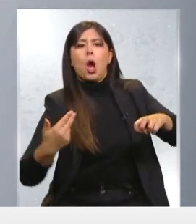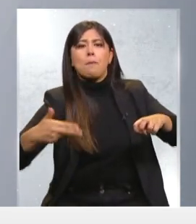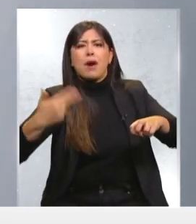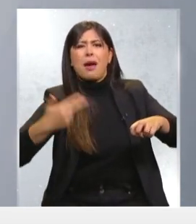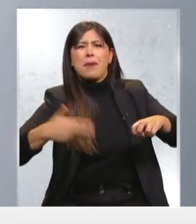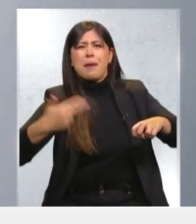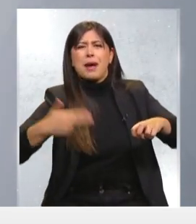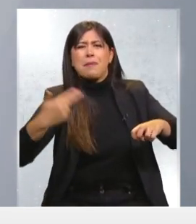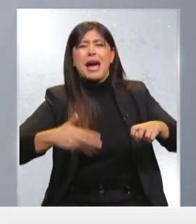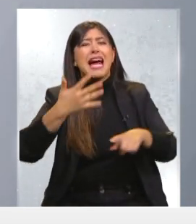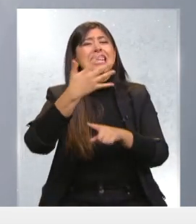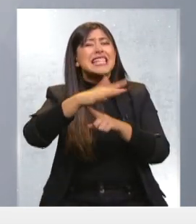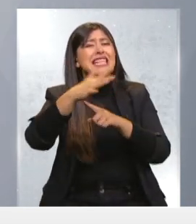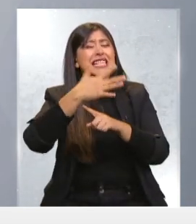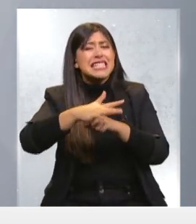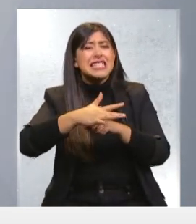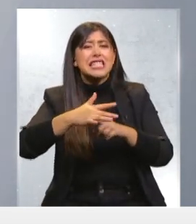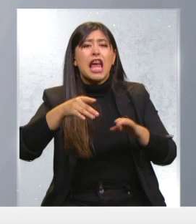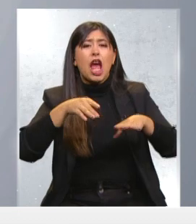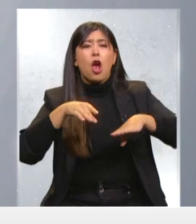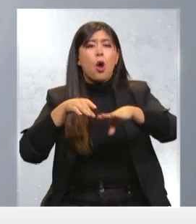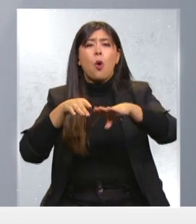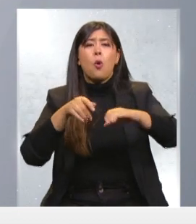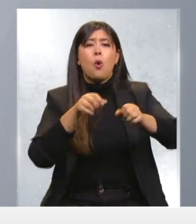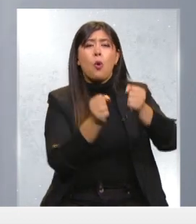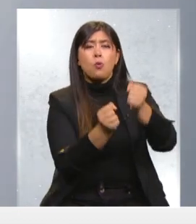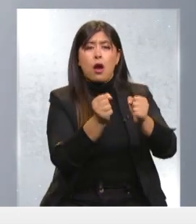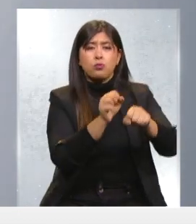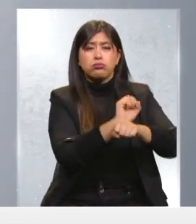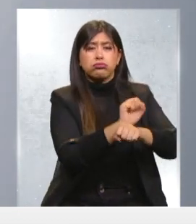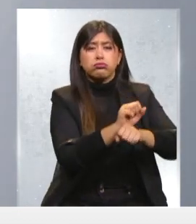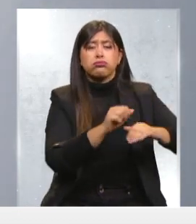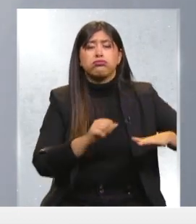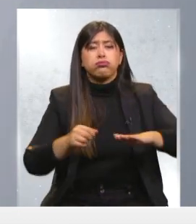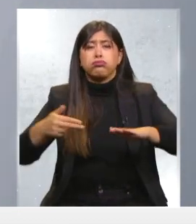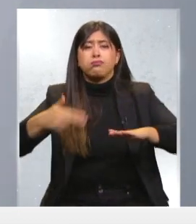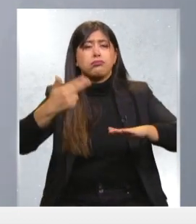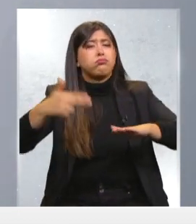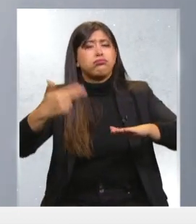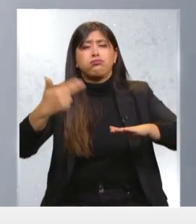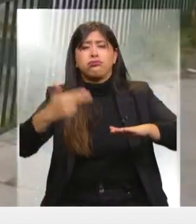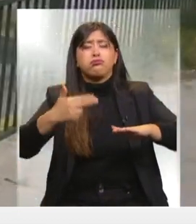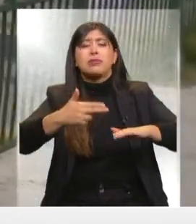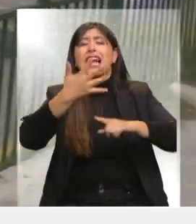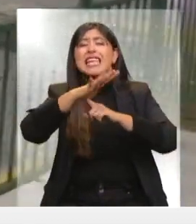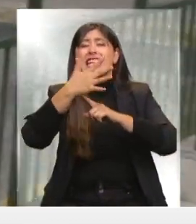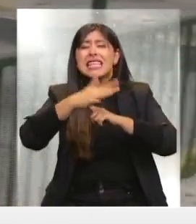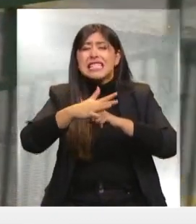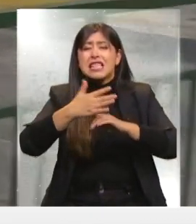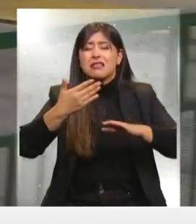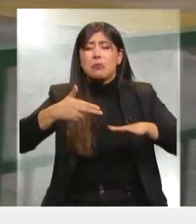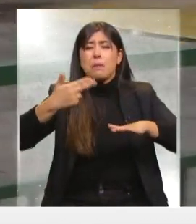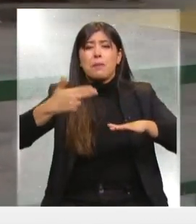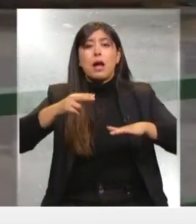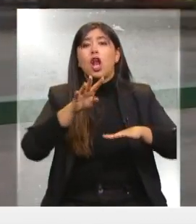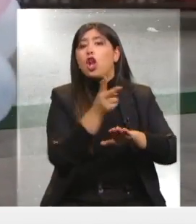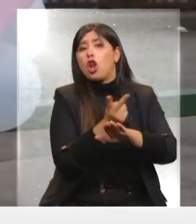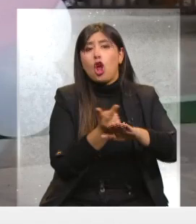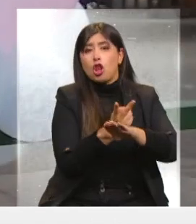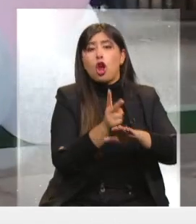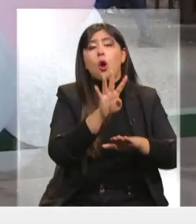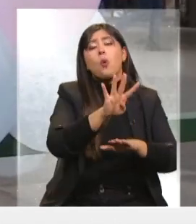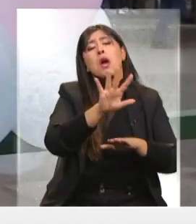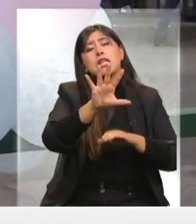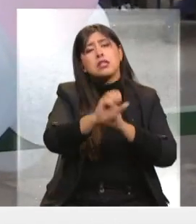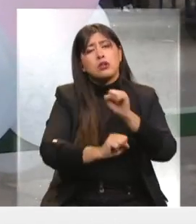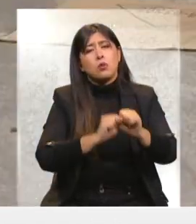menos 15 oportunidades al vehículo en el que se transportaban, falleciendo ambos en el lugar. Ambos de 45 años murieron al